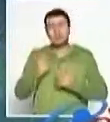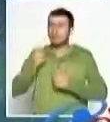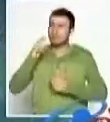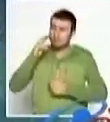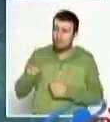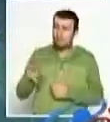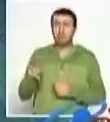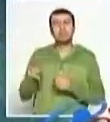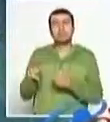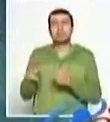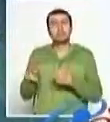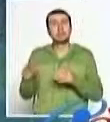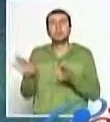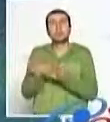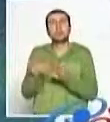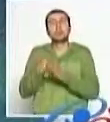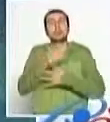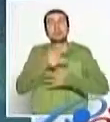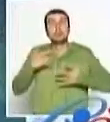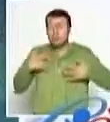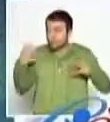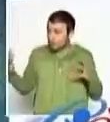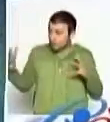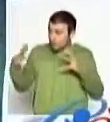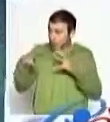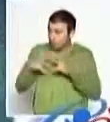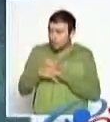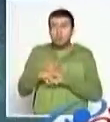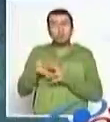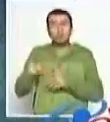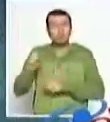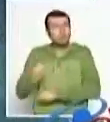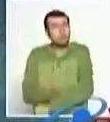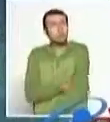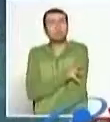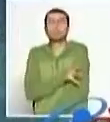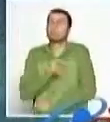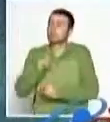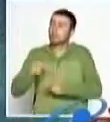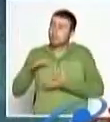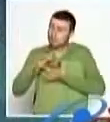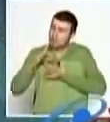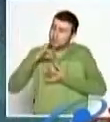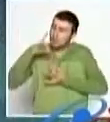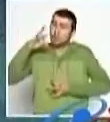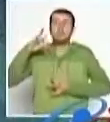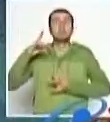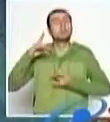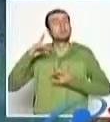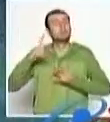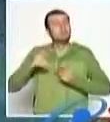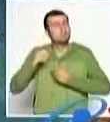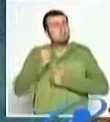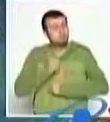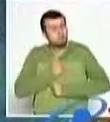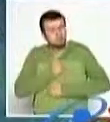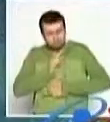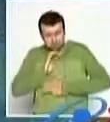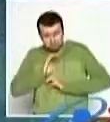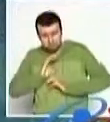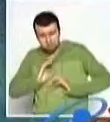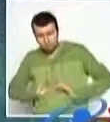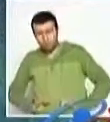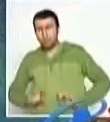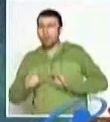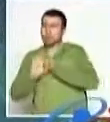de vista integral, integrar la parte emocional, la parte espiritual, la parte física, la parte psicológica, la